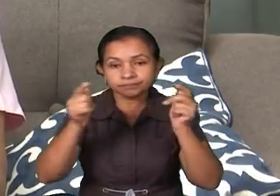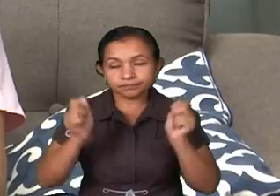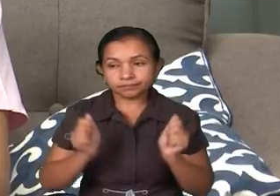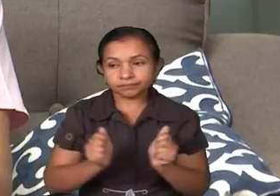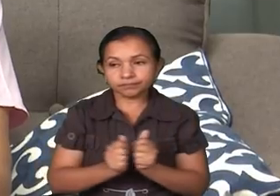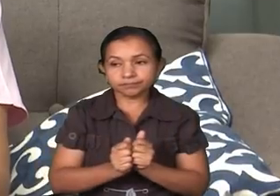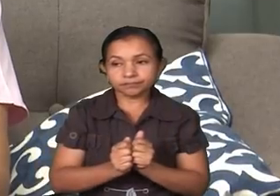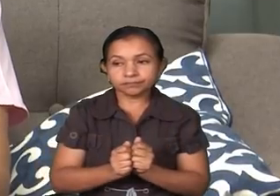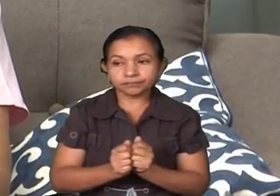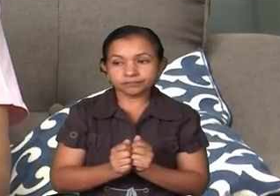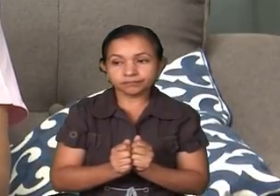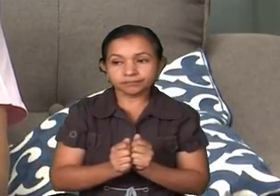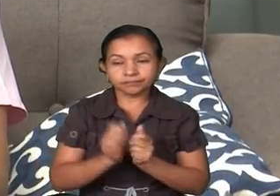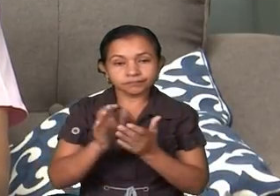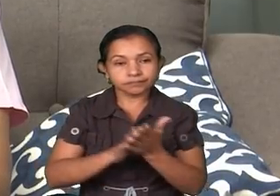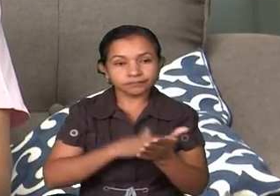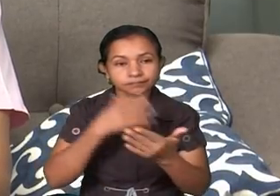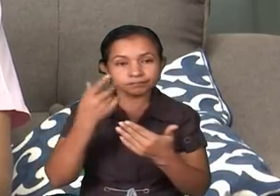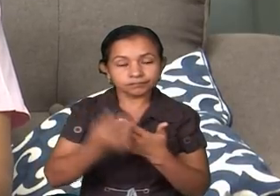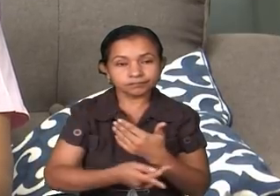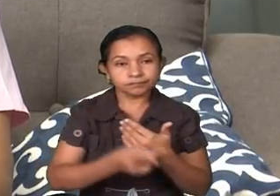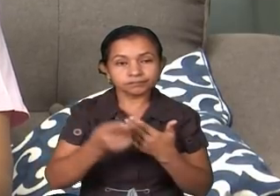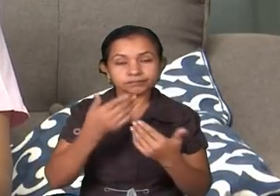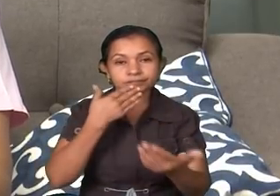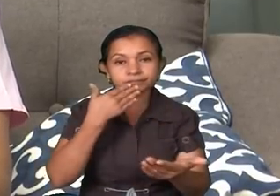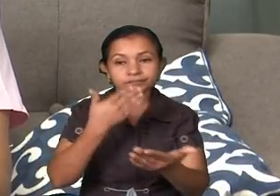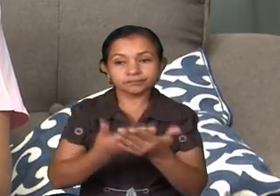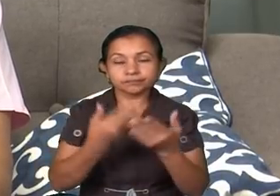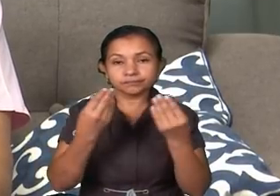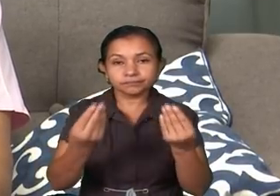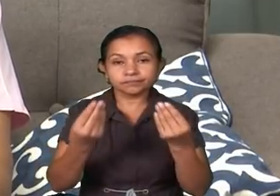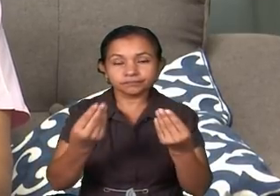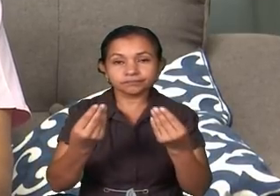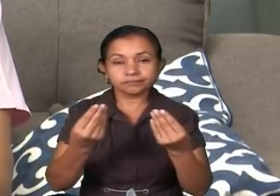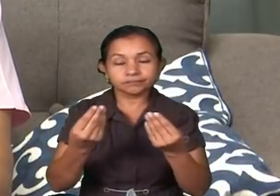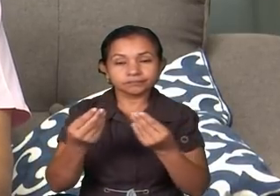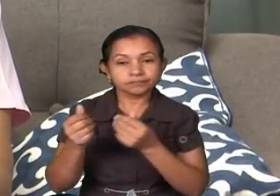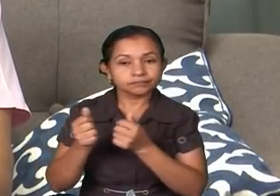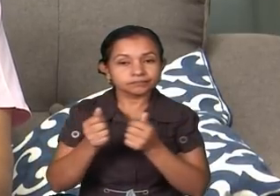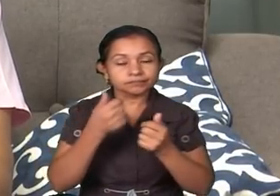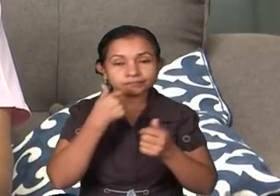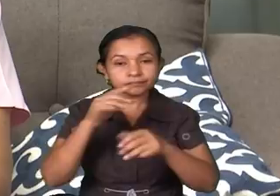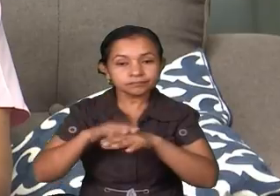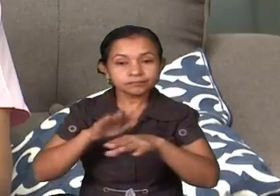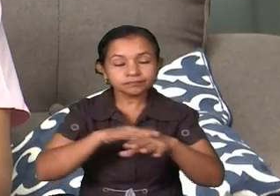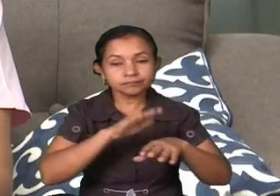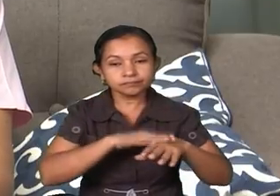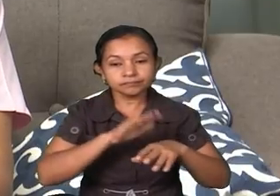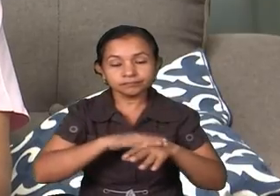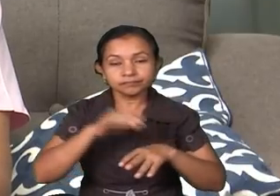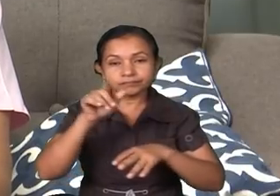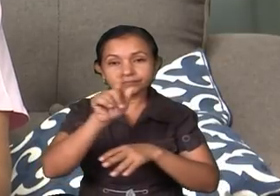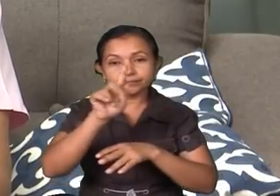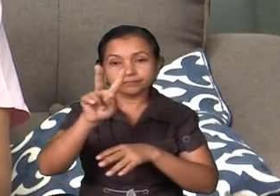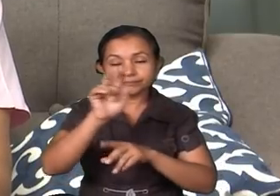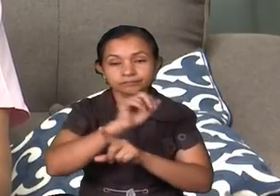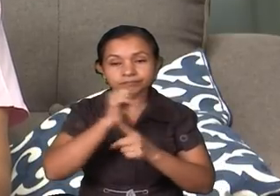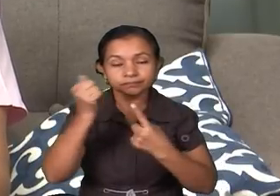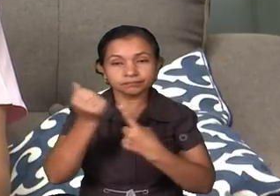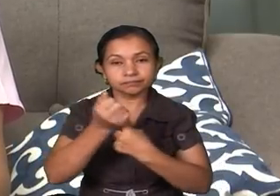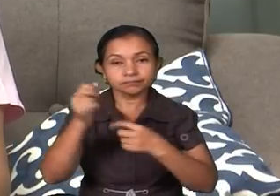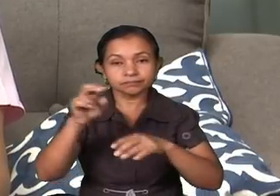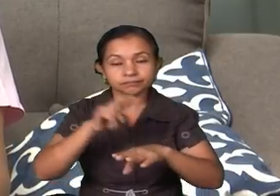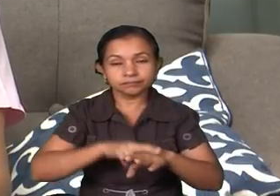hace posible su programa desde el Parlamento, le agradecemos su compañía y le invitamos a que se quede en sintonía del canal parlamentario,